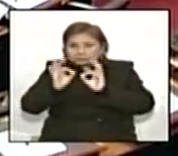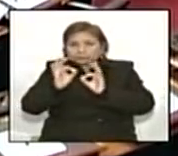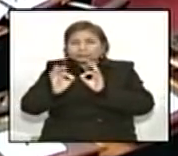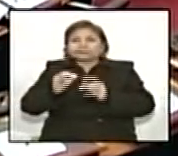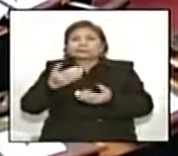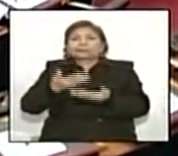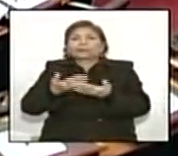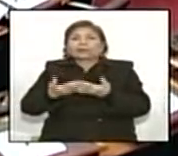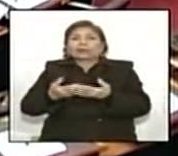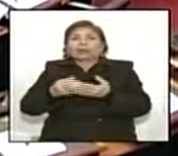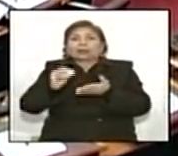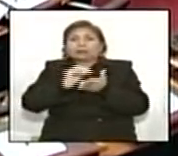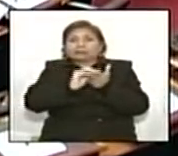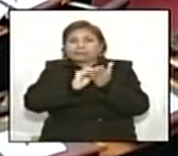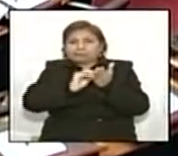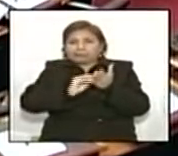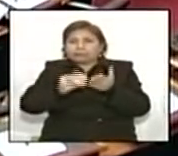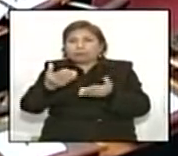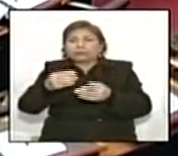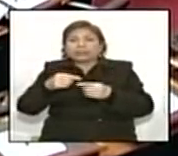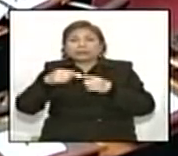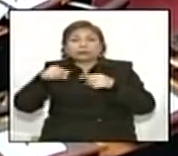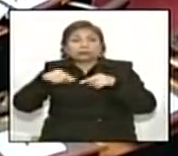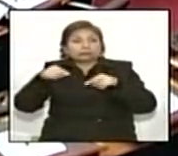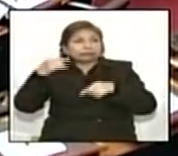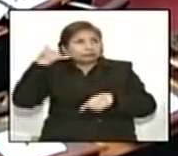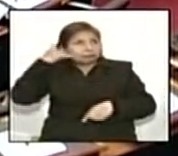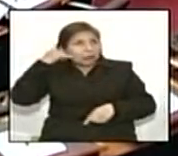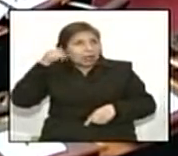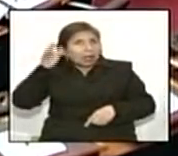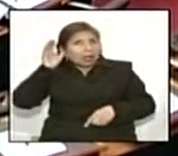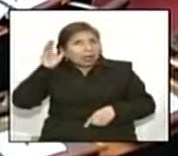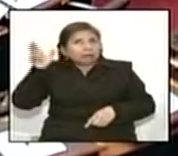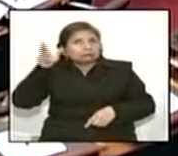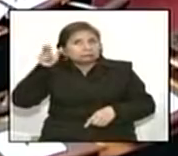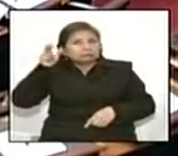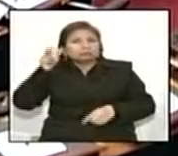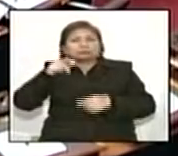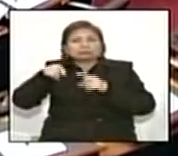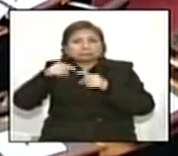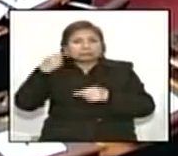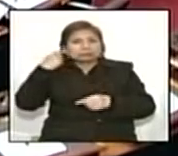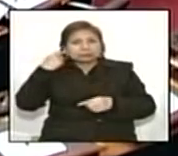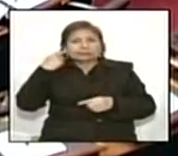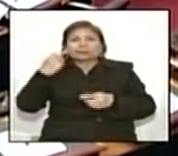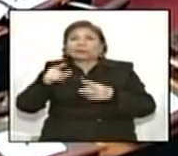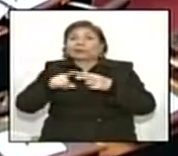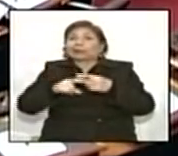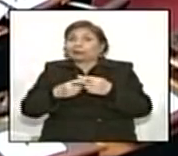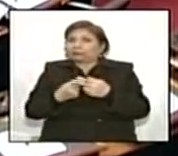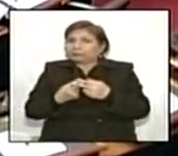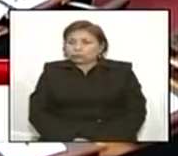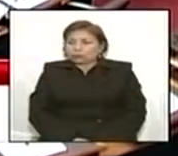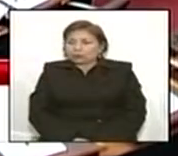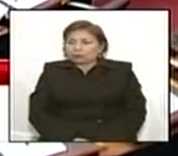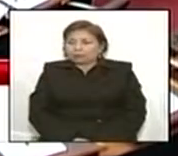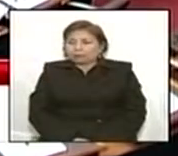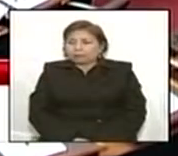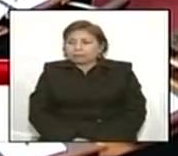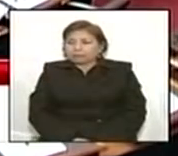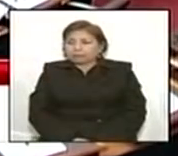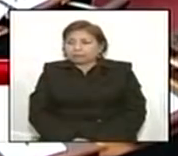87 votos y yo no veo cuál. Tú hablabas de una correlación, el presidente la tiene nula, mencionabas también que no tiene ni un